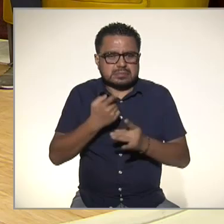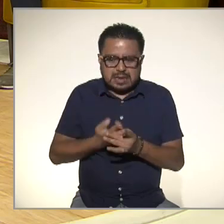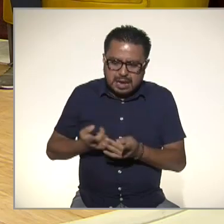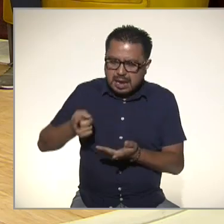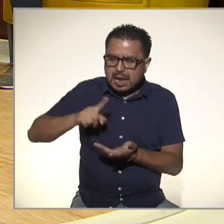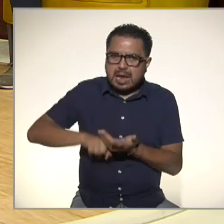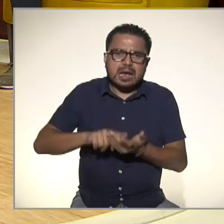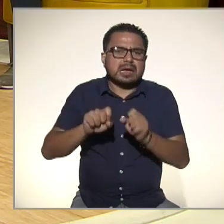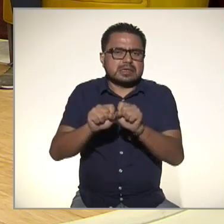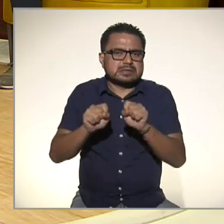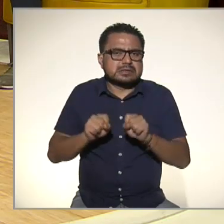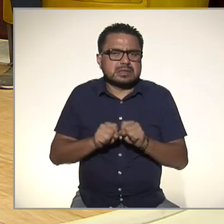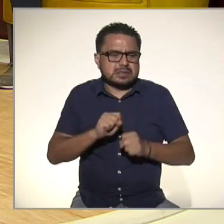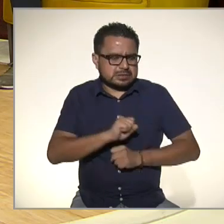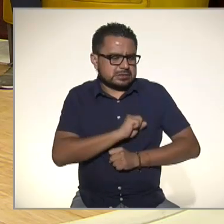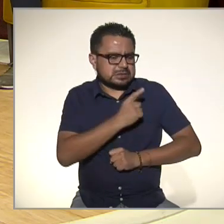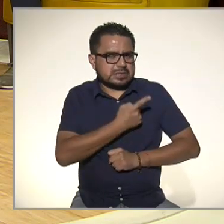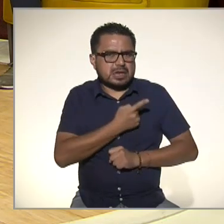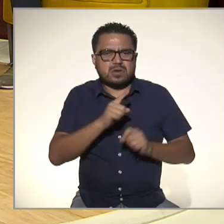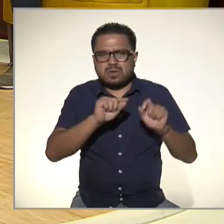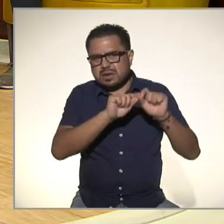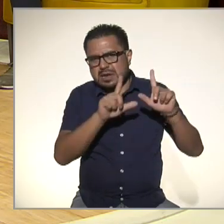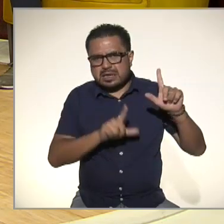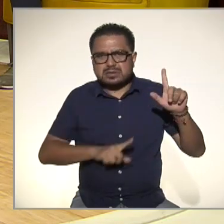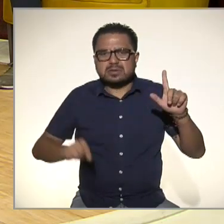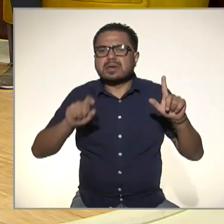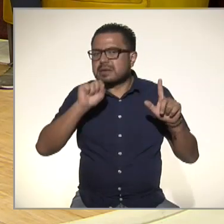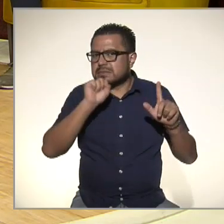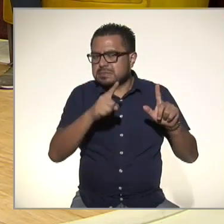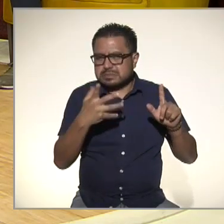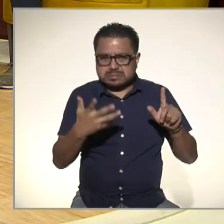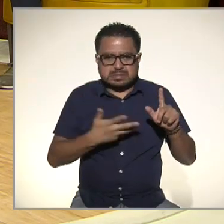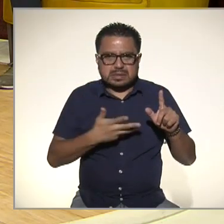del sistema de salud nacional, también hay